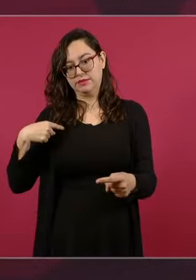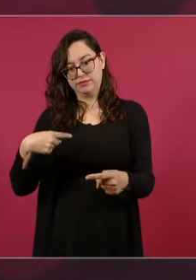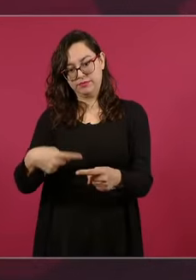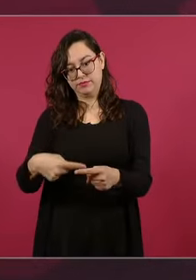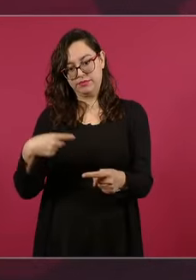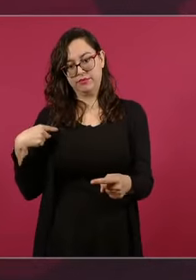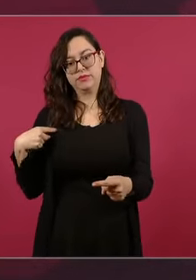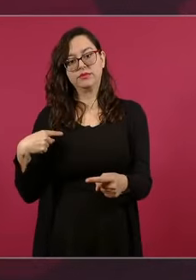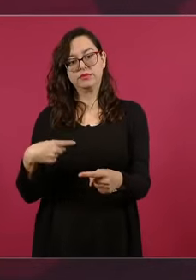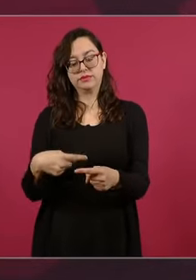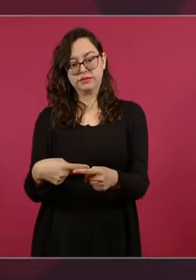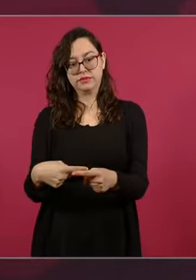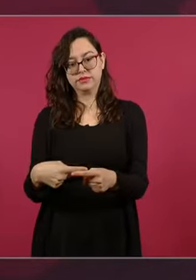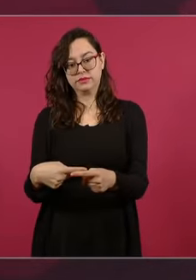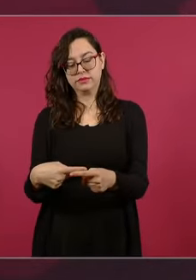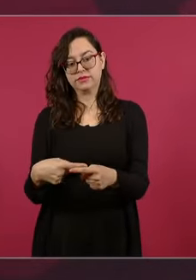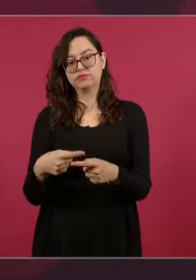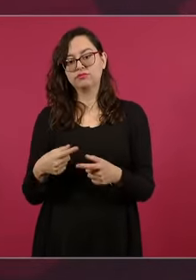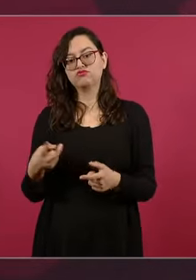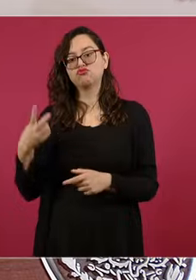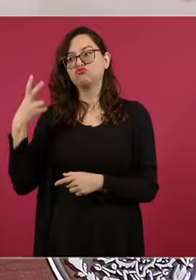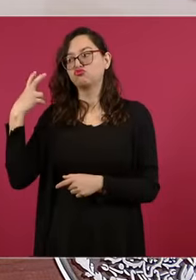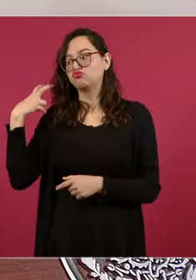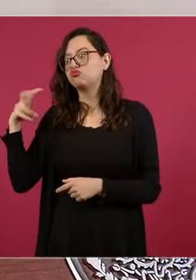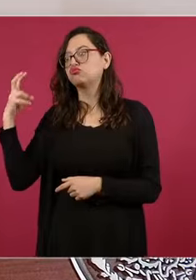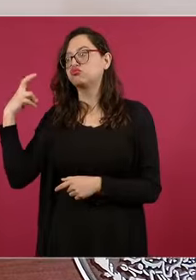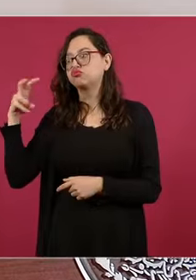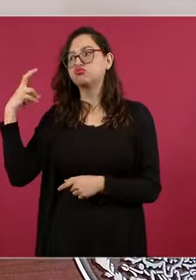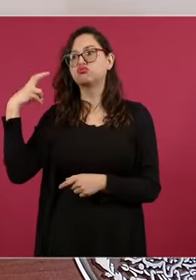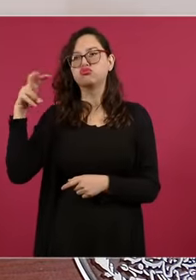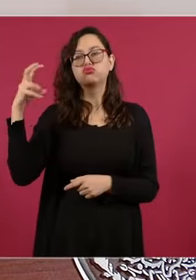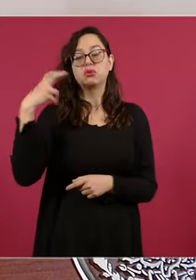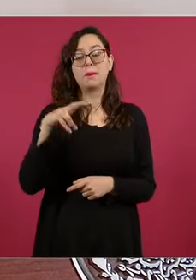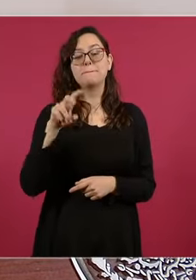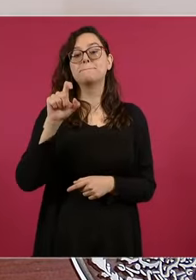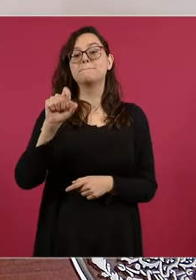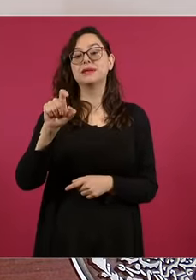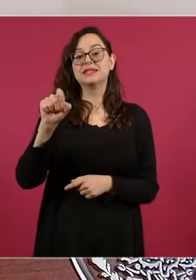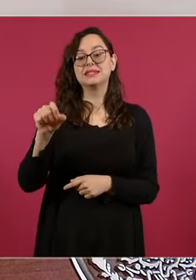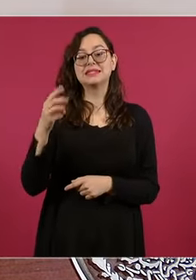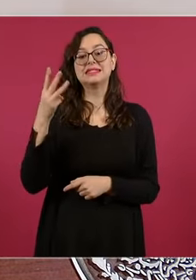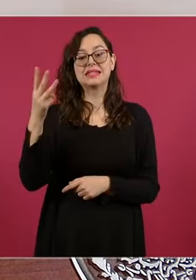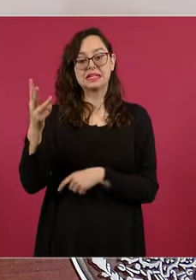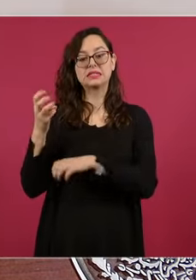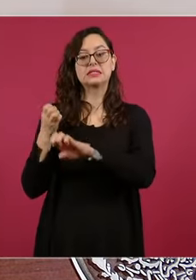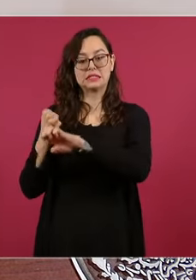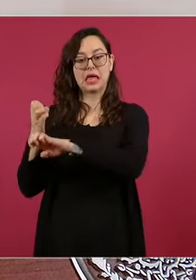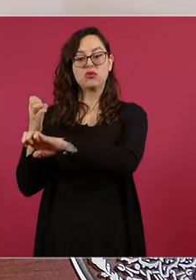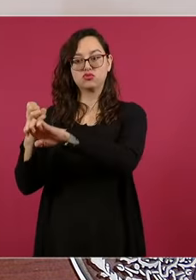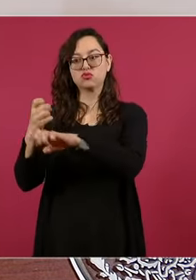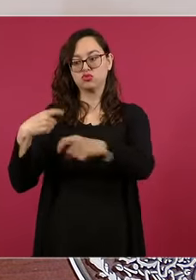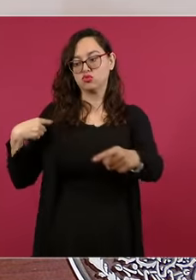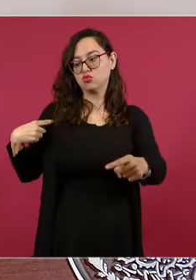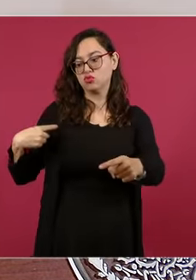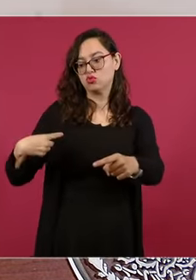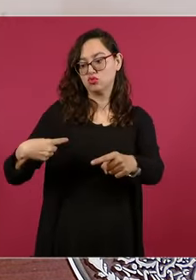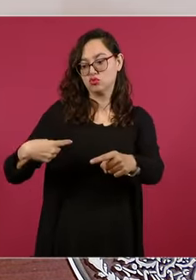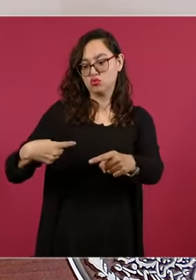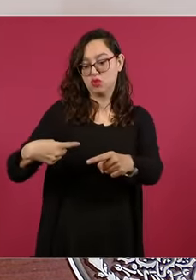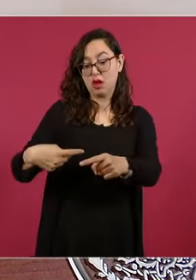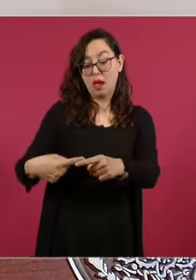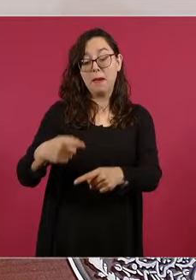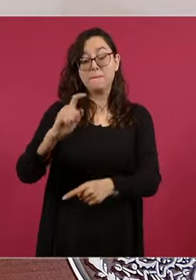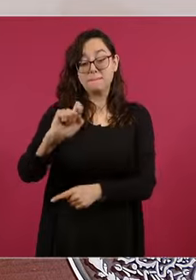con el recorrido a los 23 estados para poder